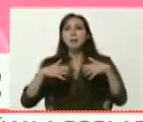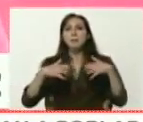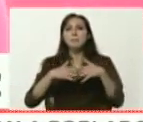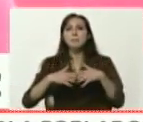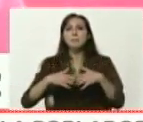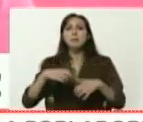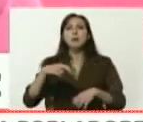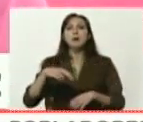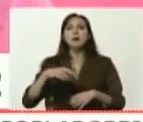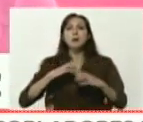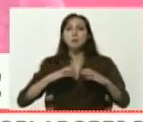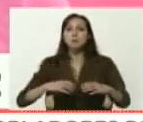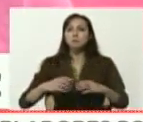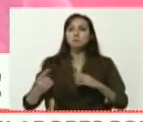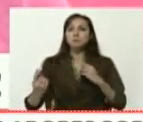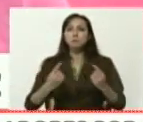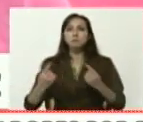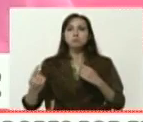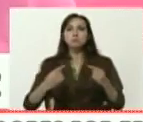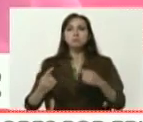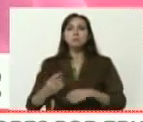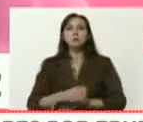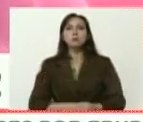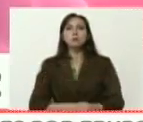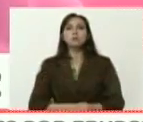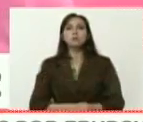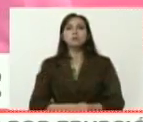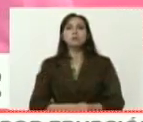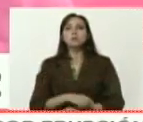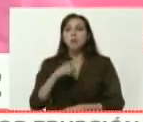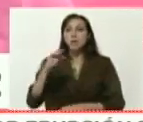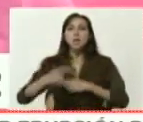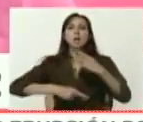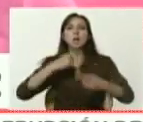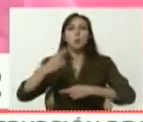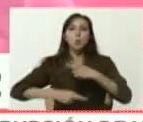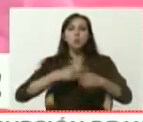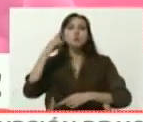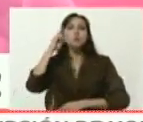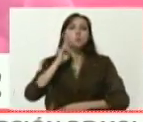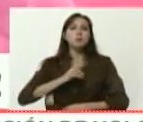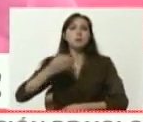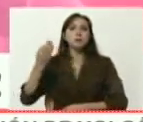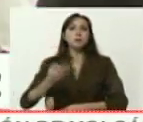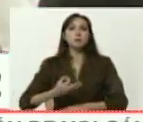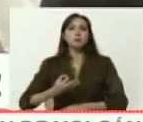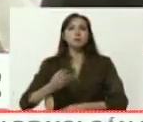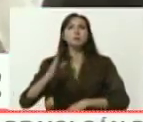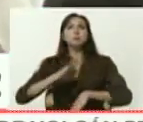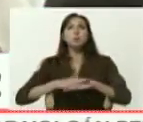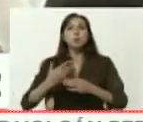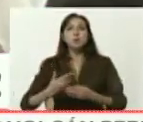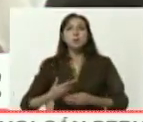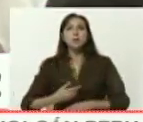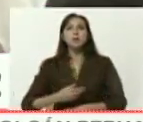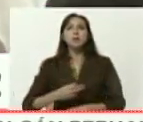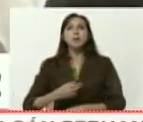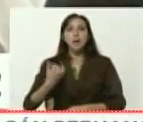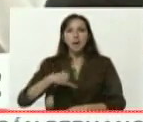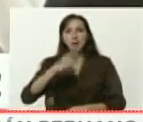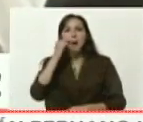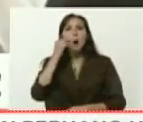estaba allí, poeta Pereira, la esperanza de la Revolución Bolivariana. Porque sabíamos que habían los hombres y